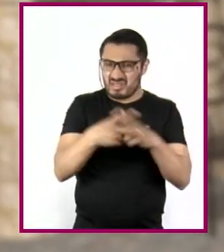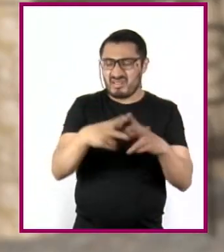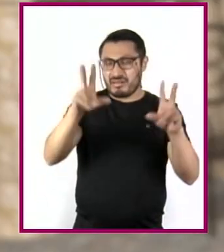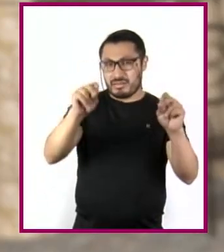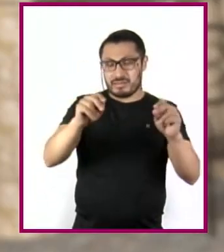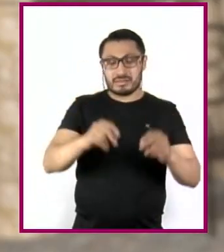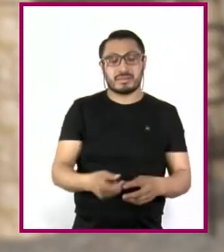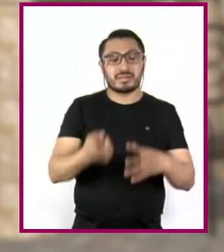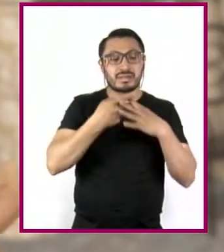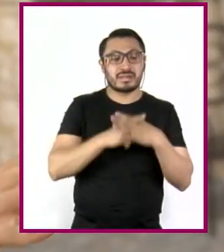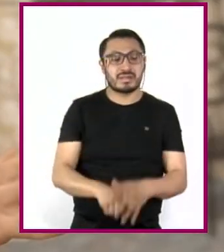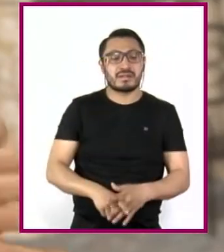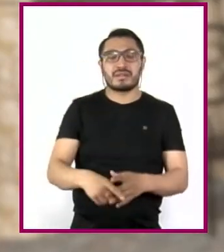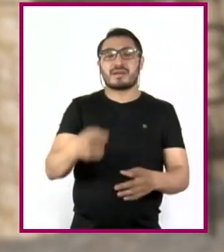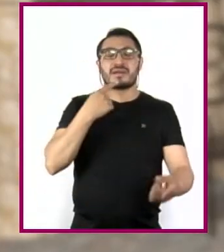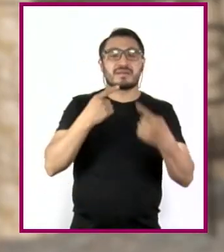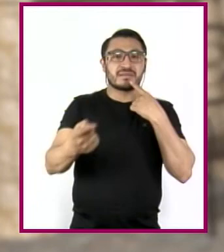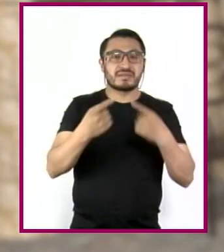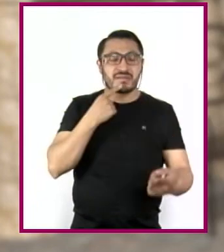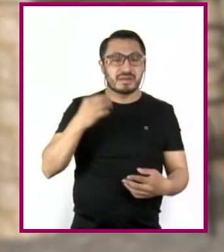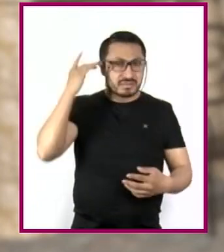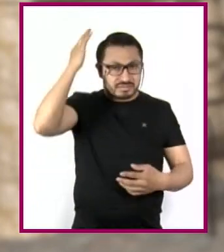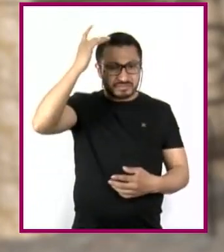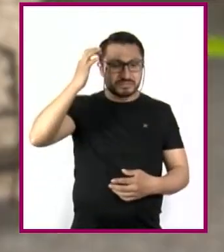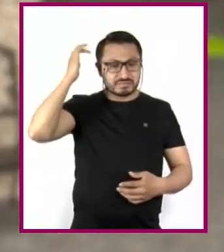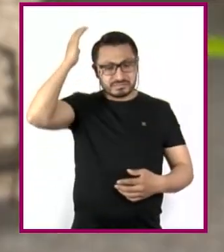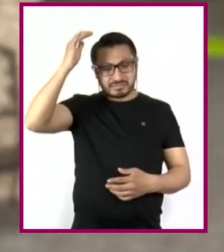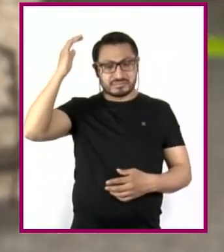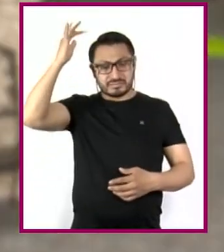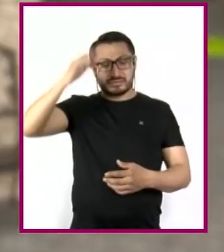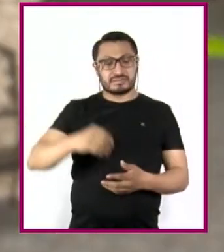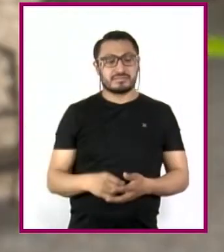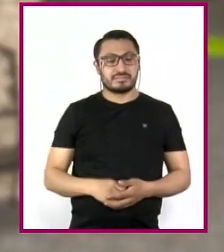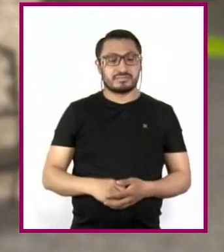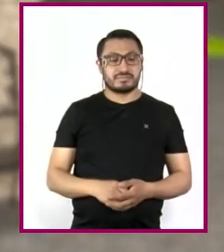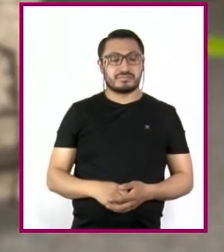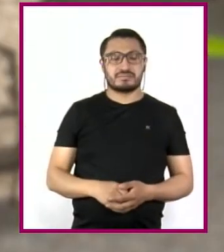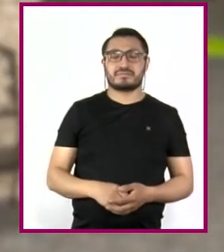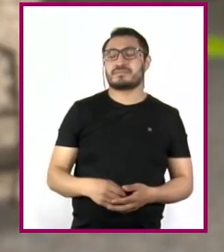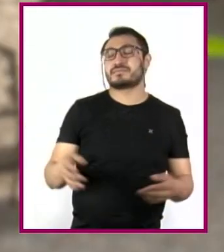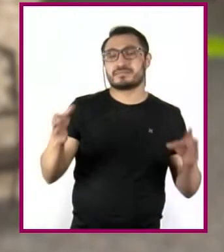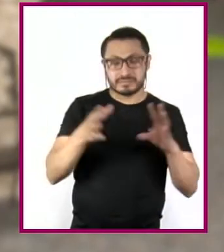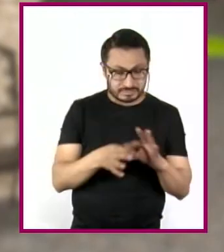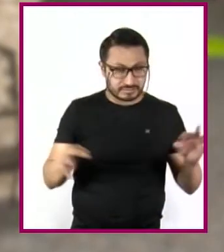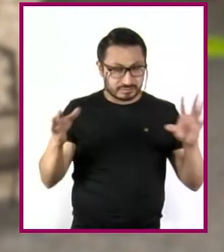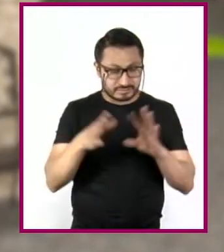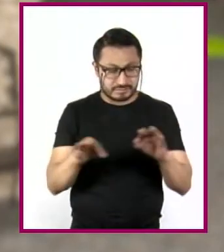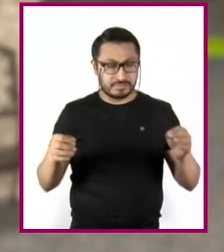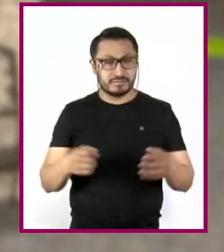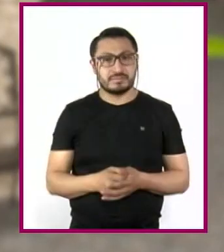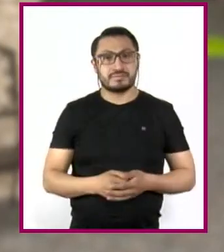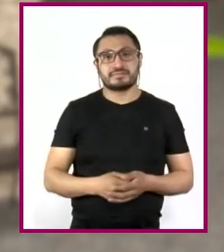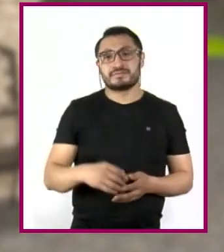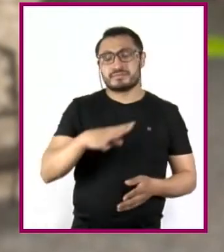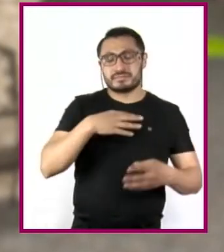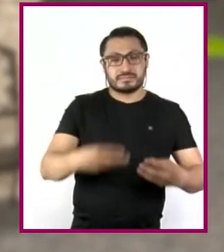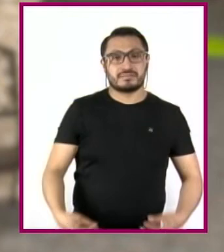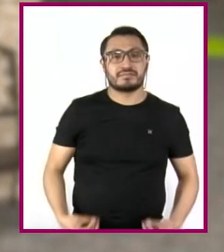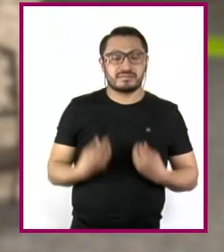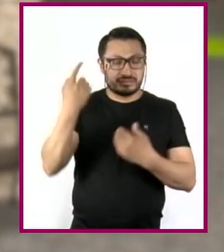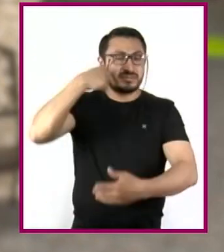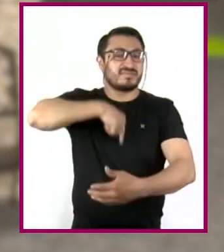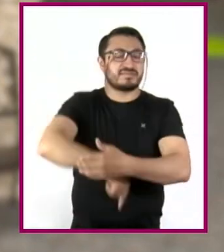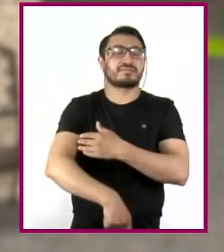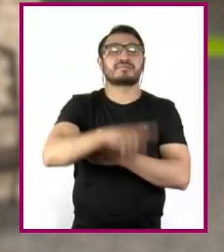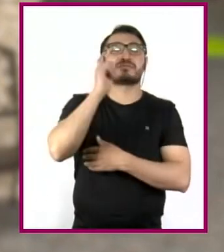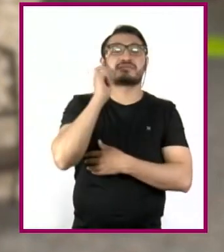¡Que empiece el diálogo razonado! Pues ahí les va un argumento. Tenemos una vida interna, es